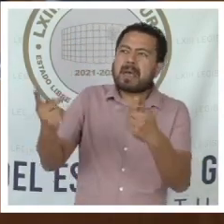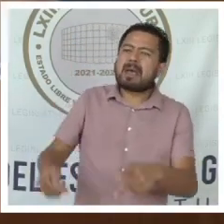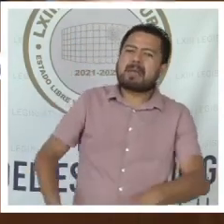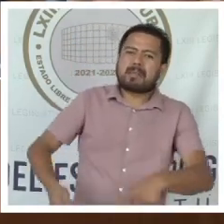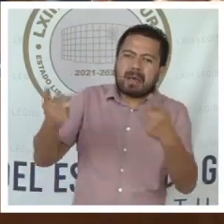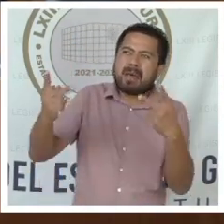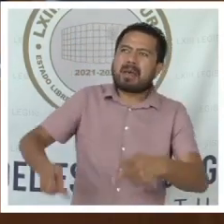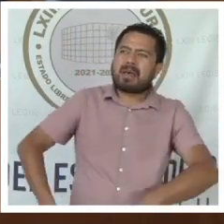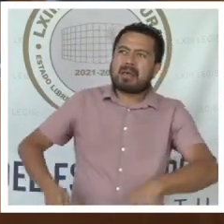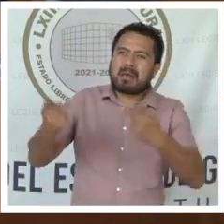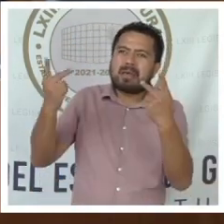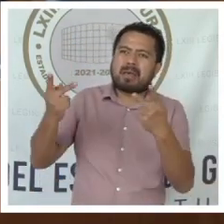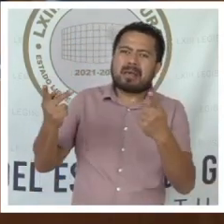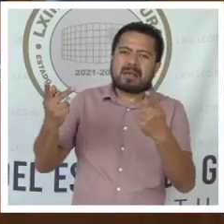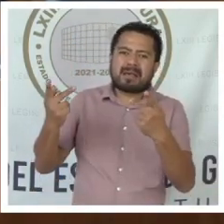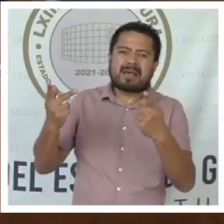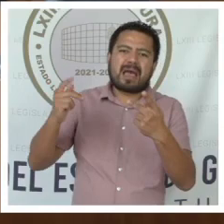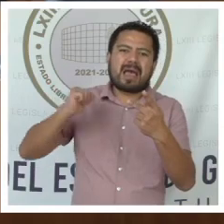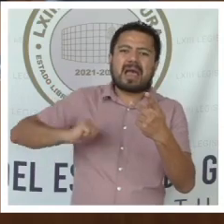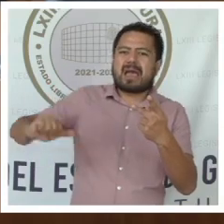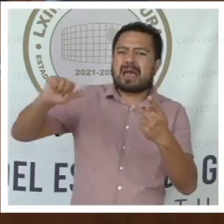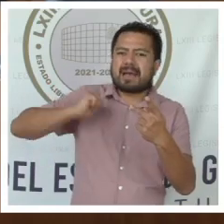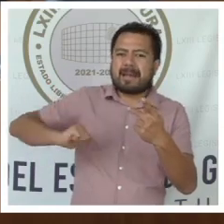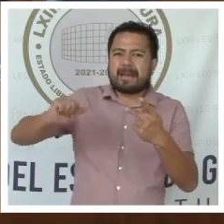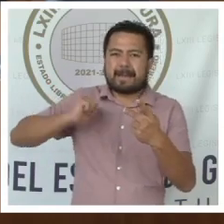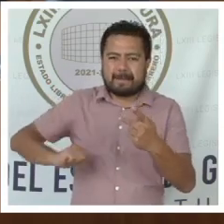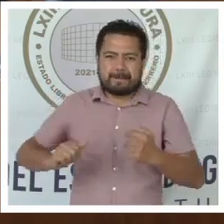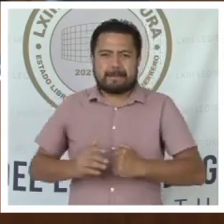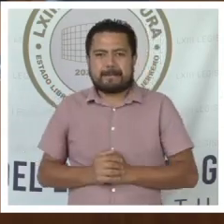pasado compañeras y compañeros